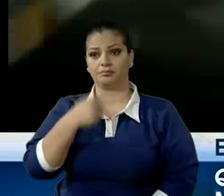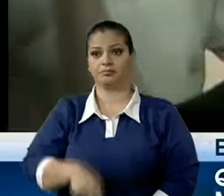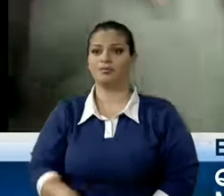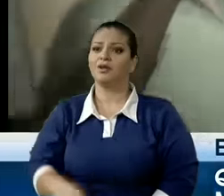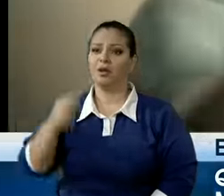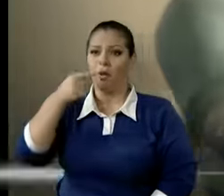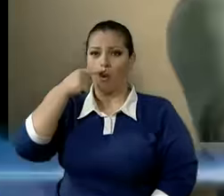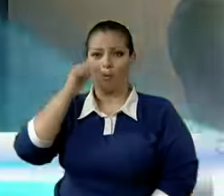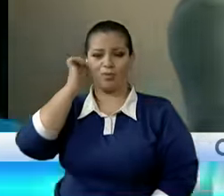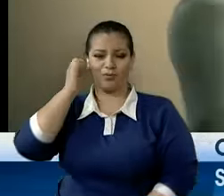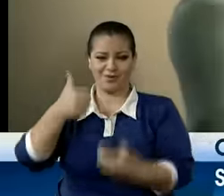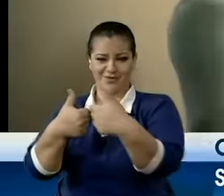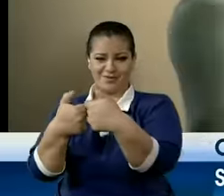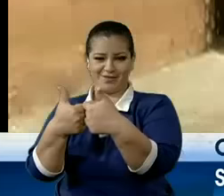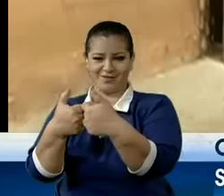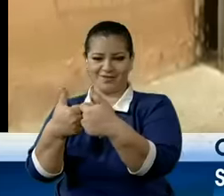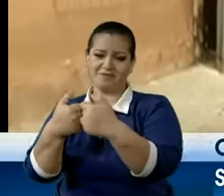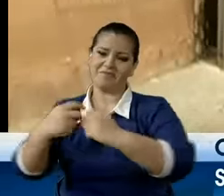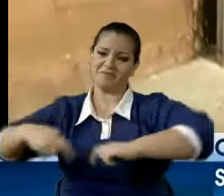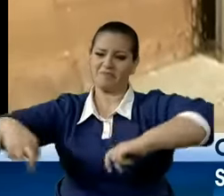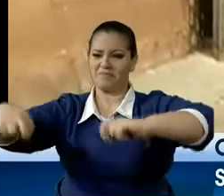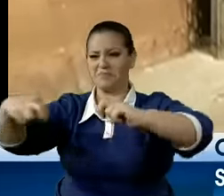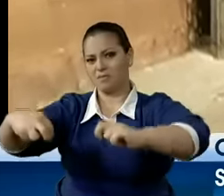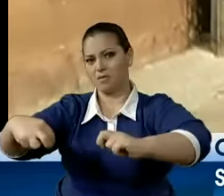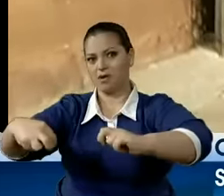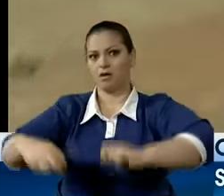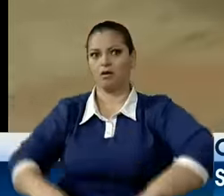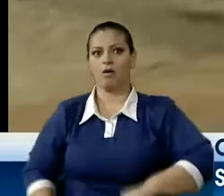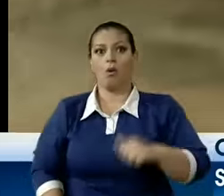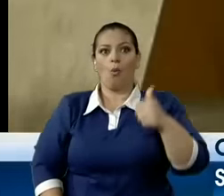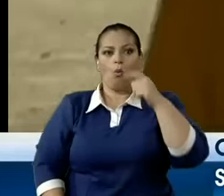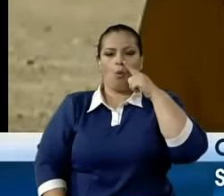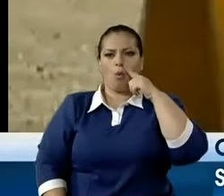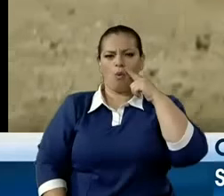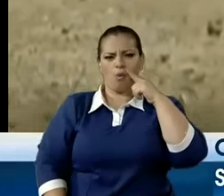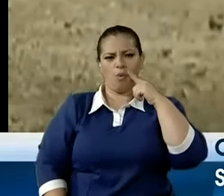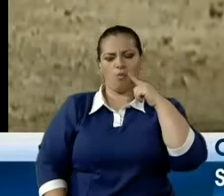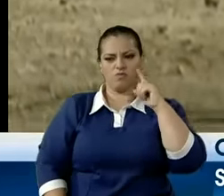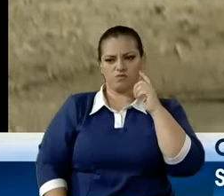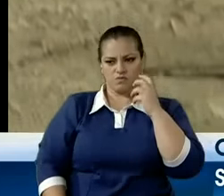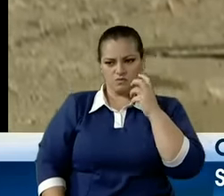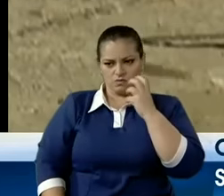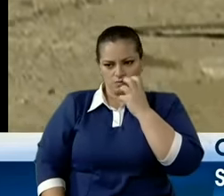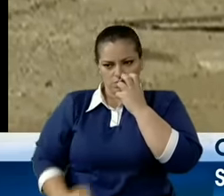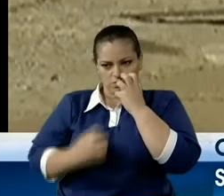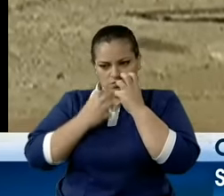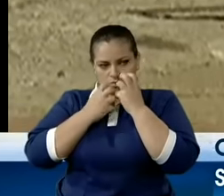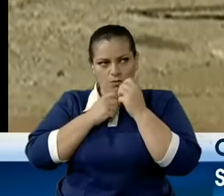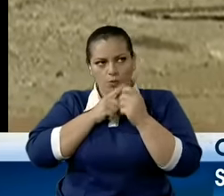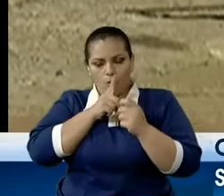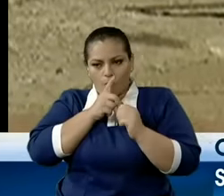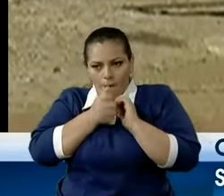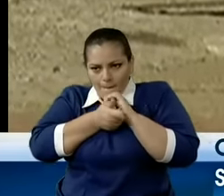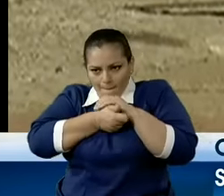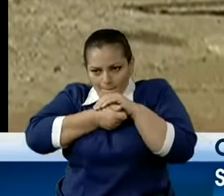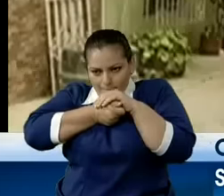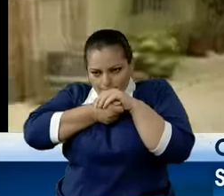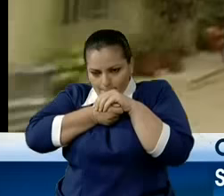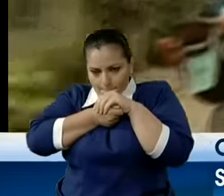que fallece una de estas personas. Preliminarmente se tuvo conocimiento que el asesino habría pretendido atacar a su ex